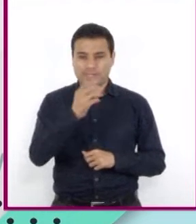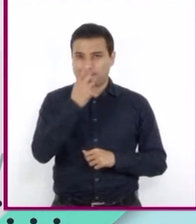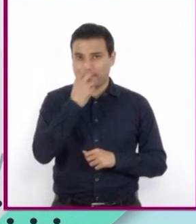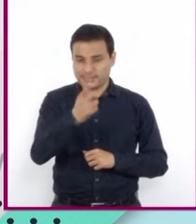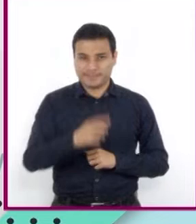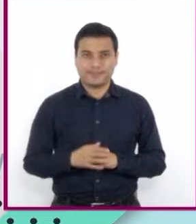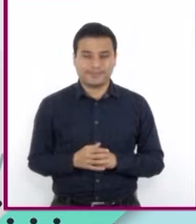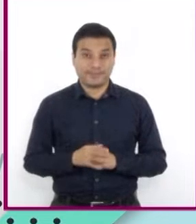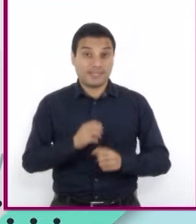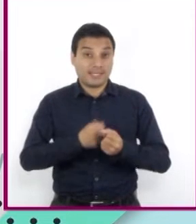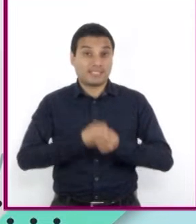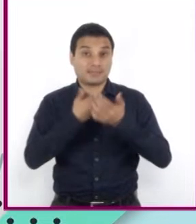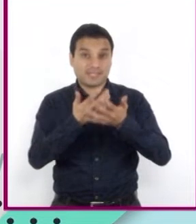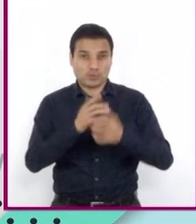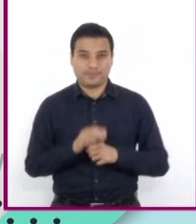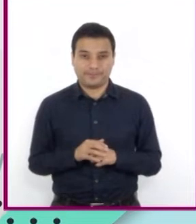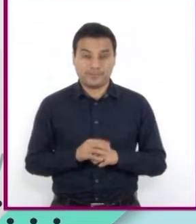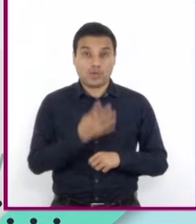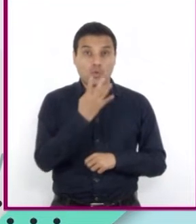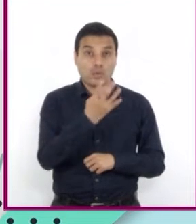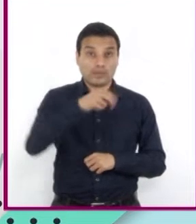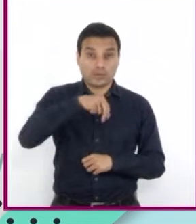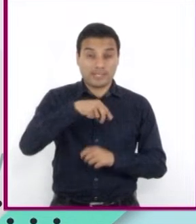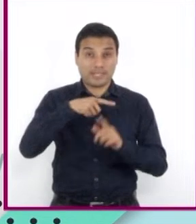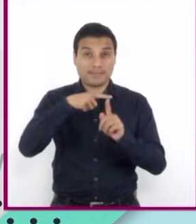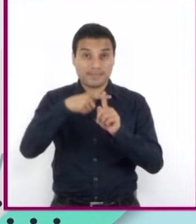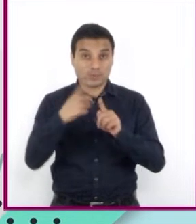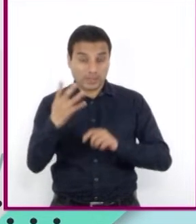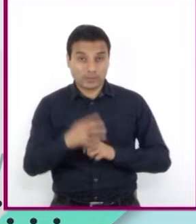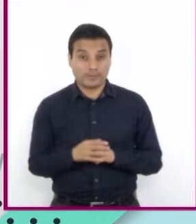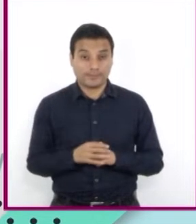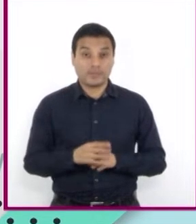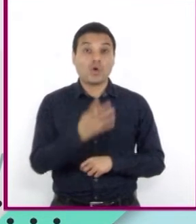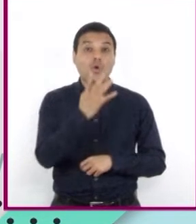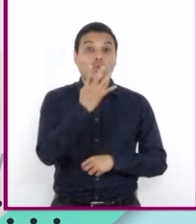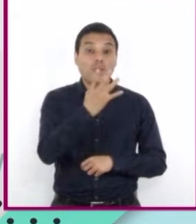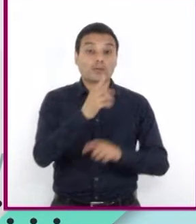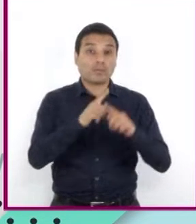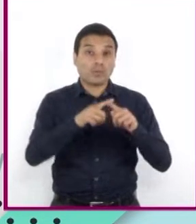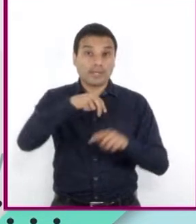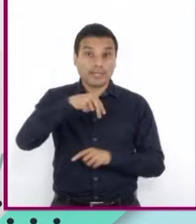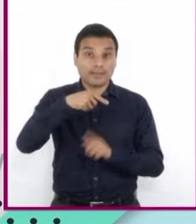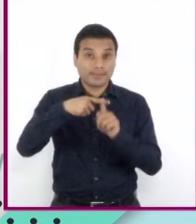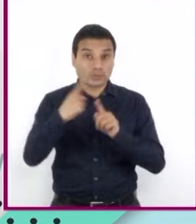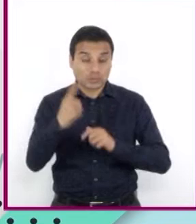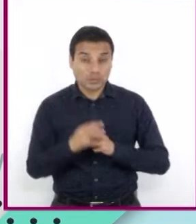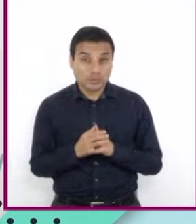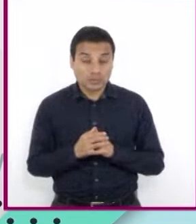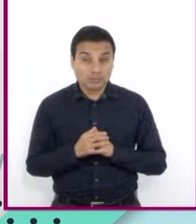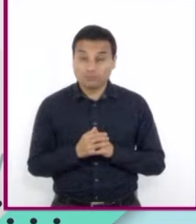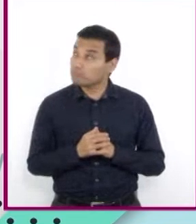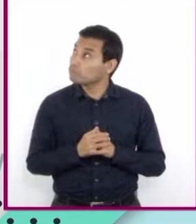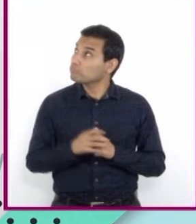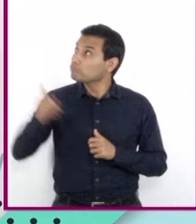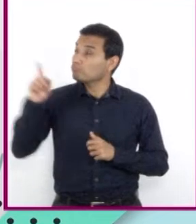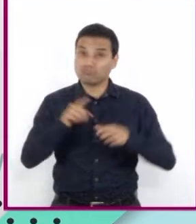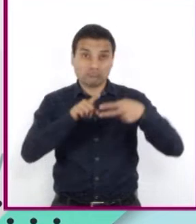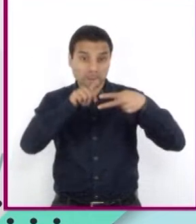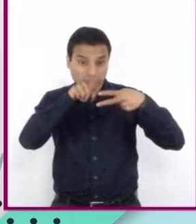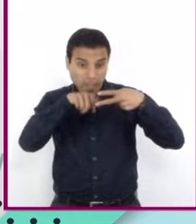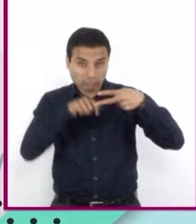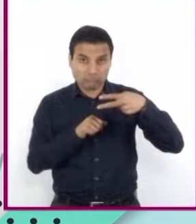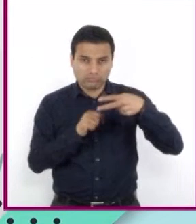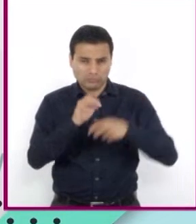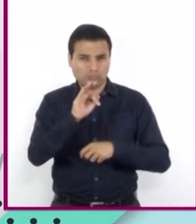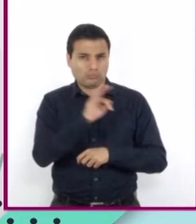las expresiones 4n más 4 y 4 que multiplica a n más 1, además de ayudarnos a